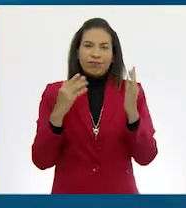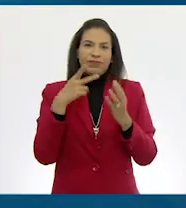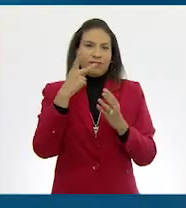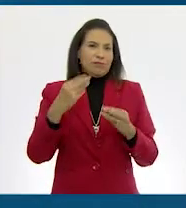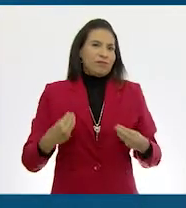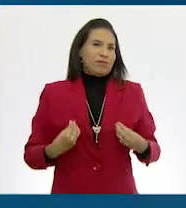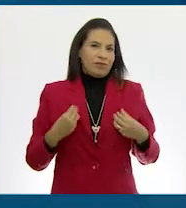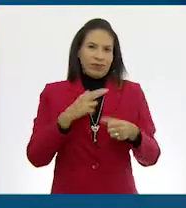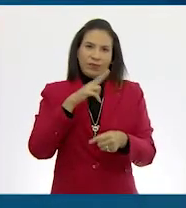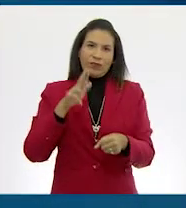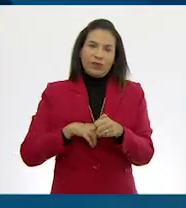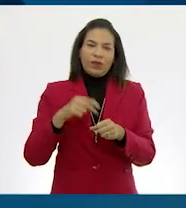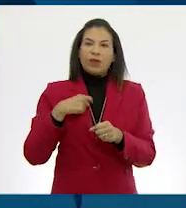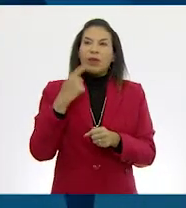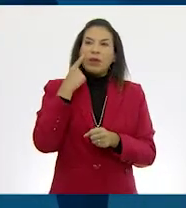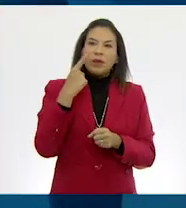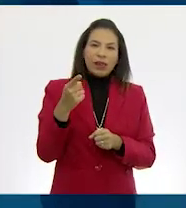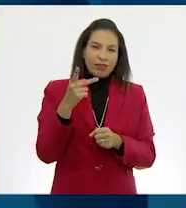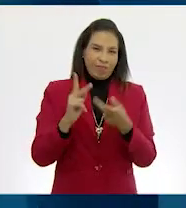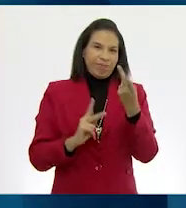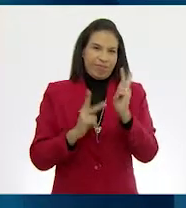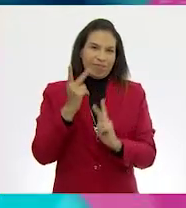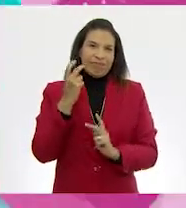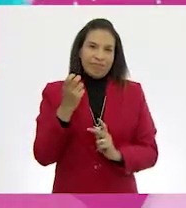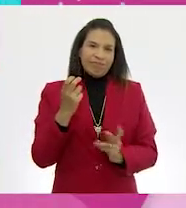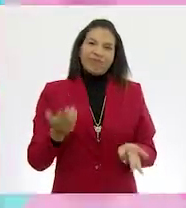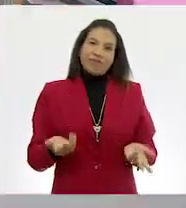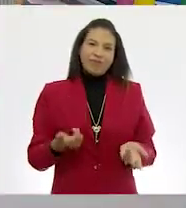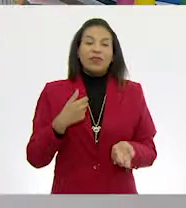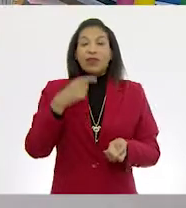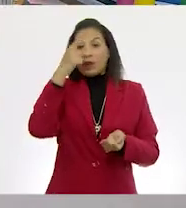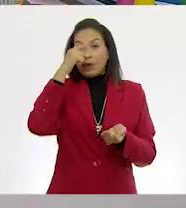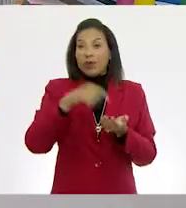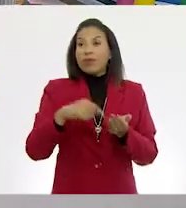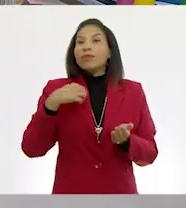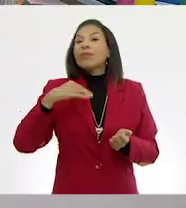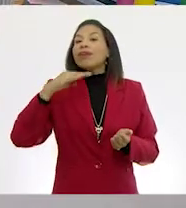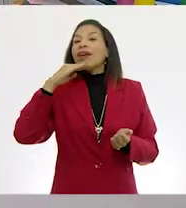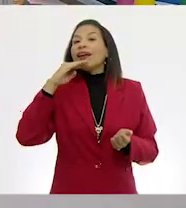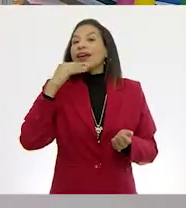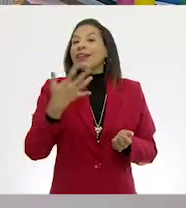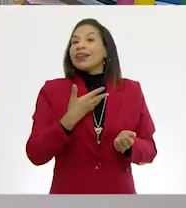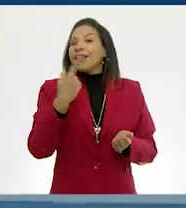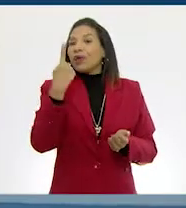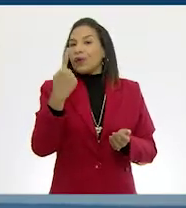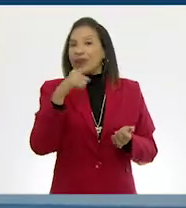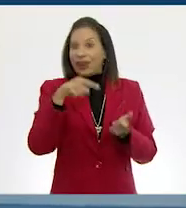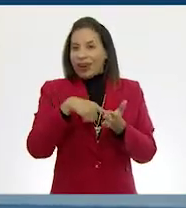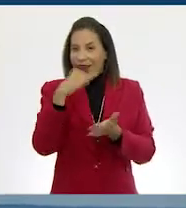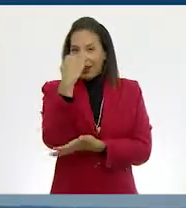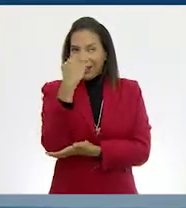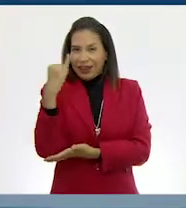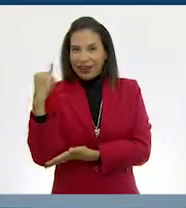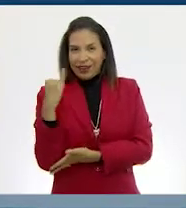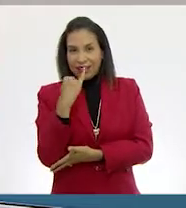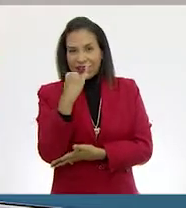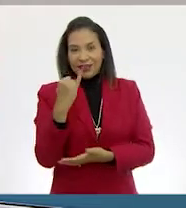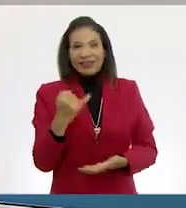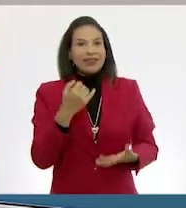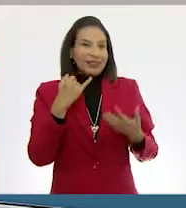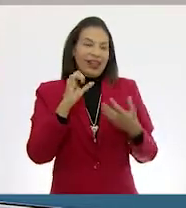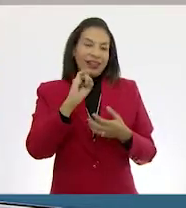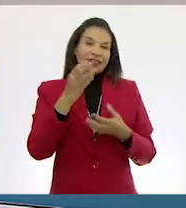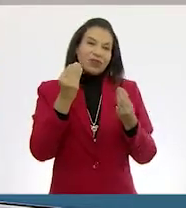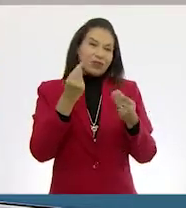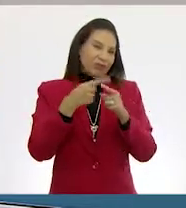yo he visto esas plantas maestra o yo esto creo que mi mamá tiene una de esas en el jardín así están muchas